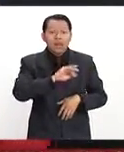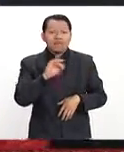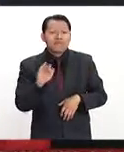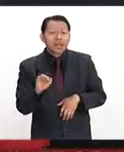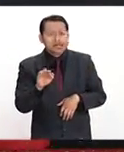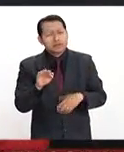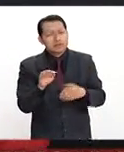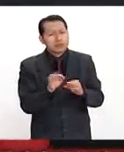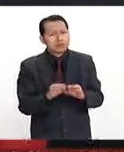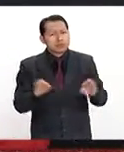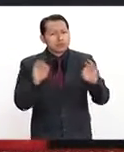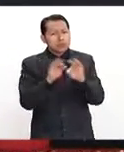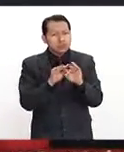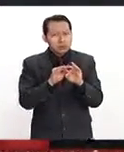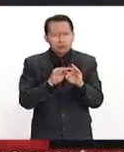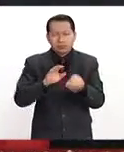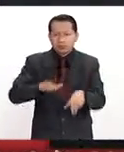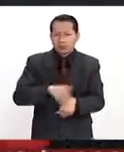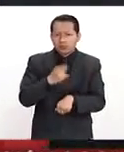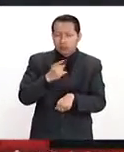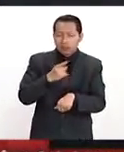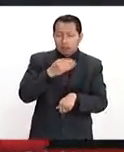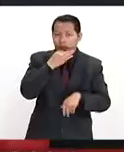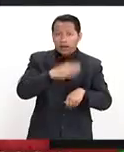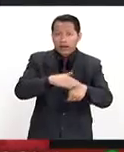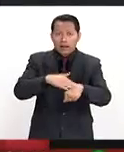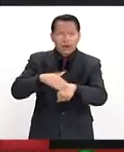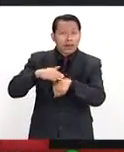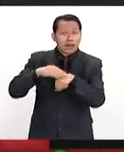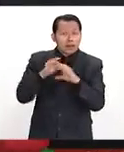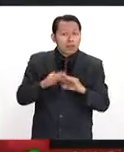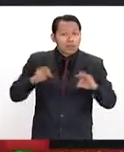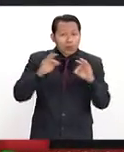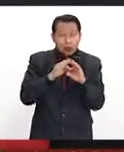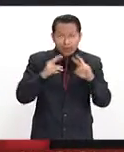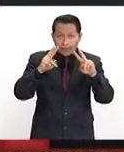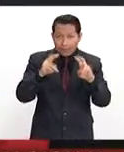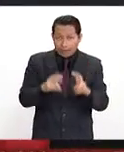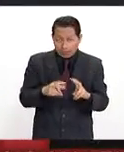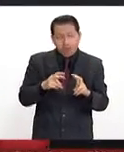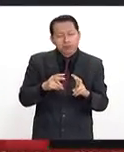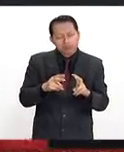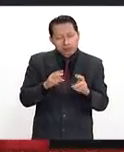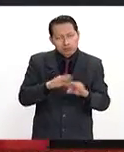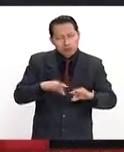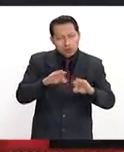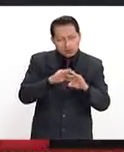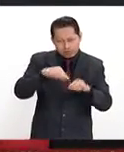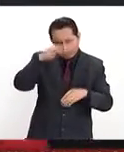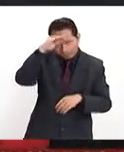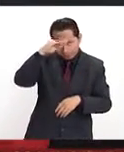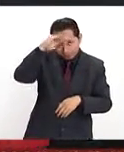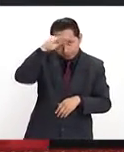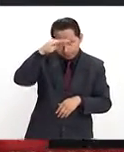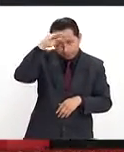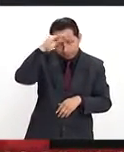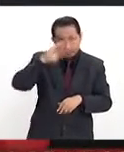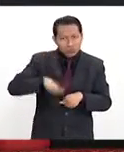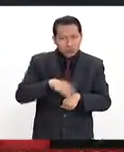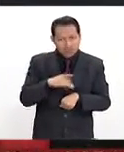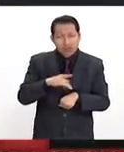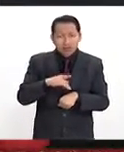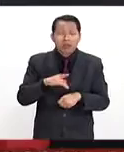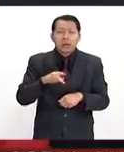emblemática porque para tomar conciencia de estos temas que creo que a veces no hay, aunque sucede